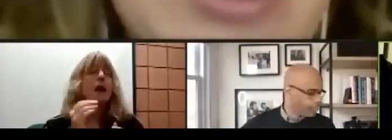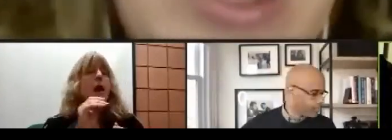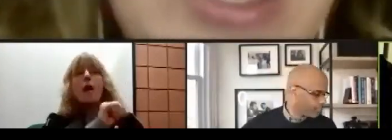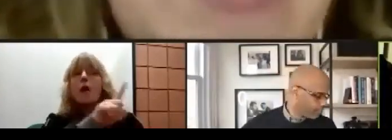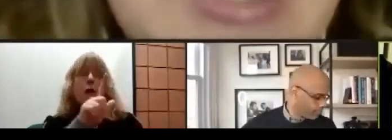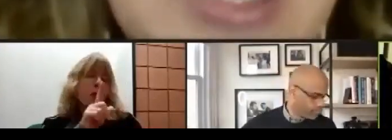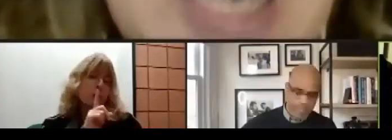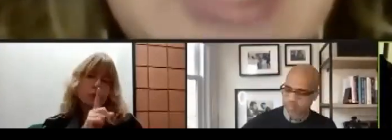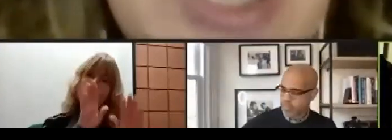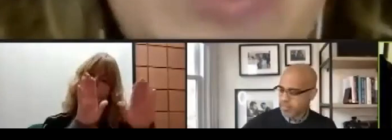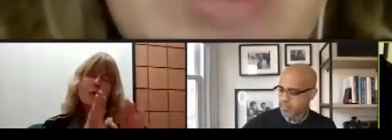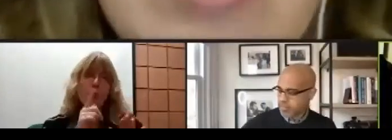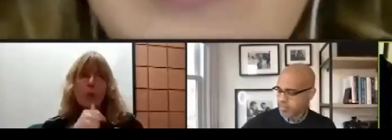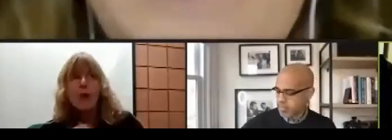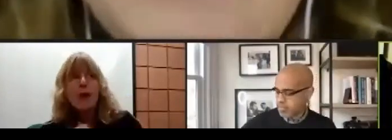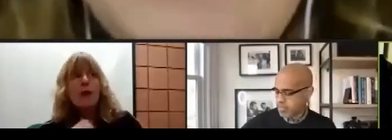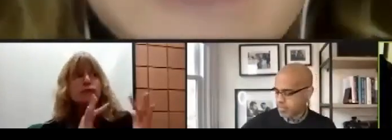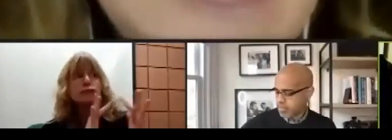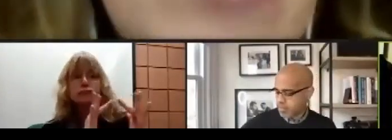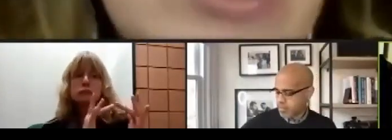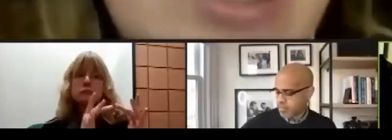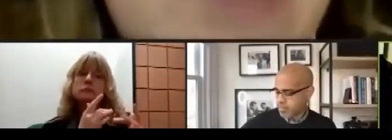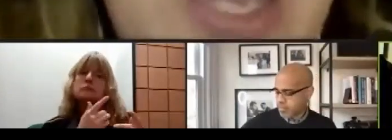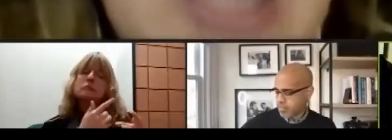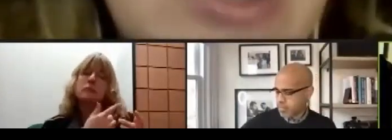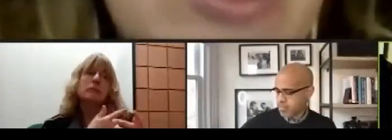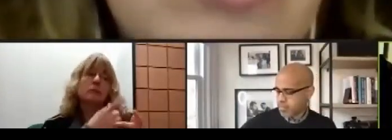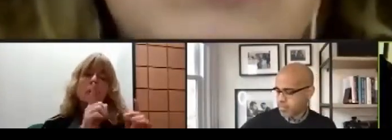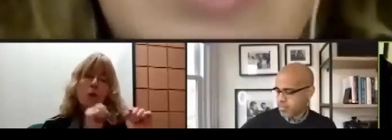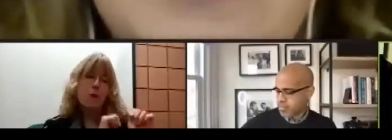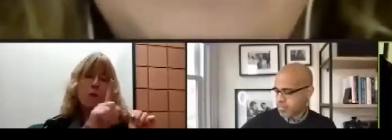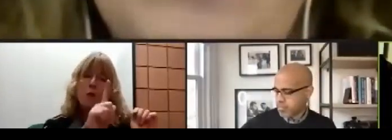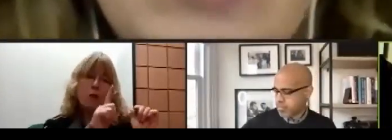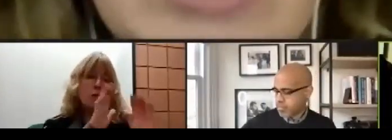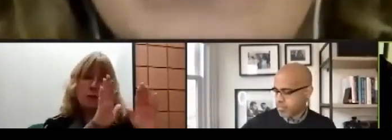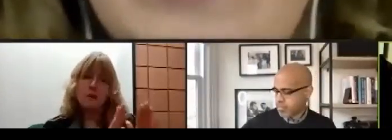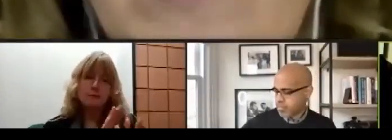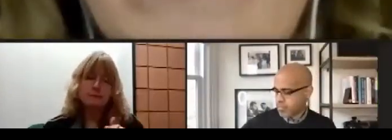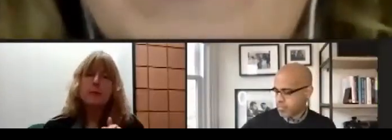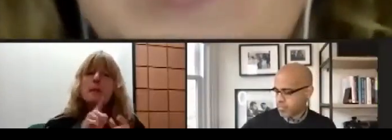pregunta que te quiero hacer aunque me toca en casa es bueno yo estaba ahí